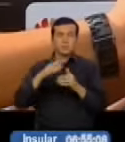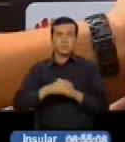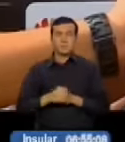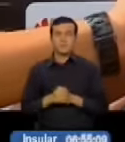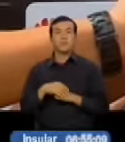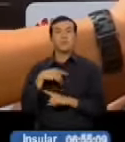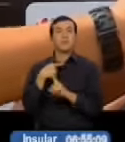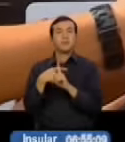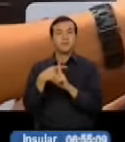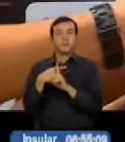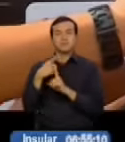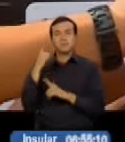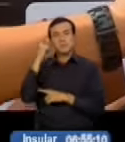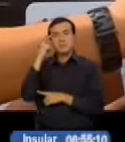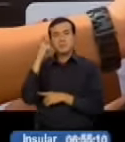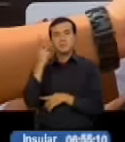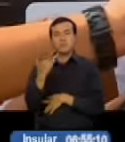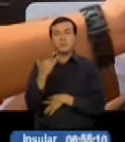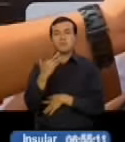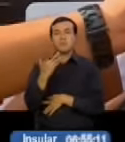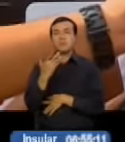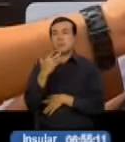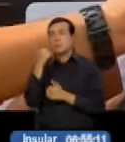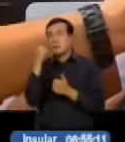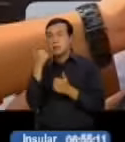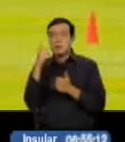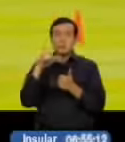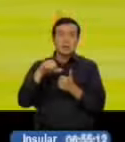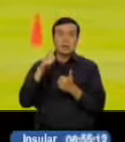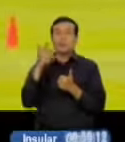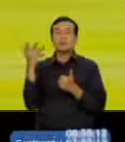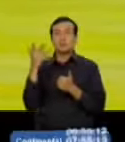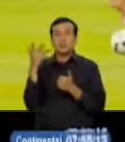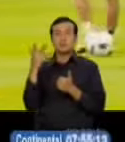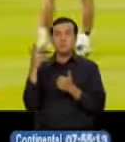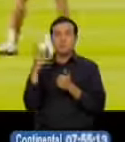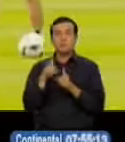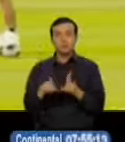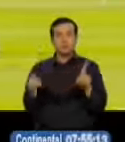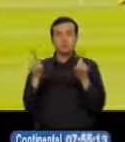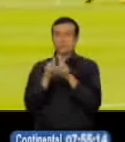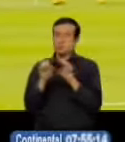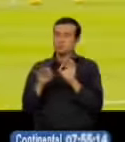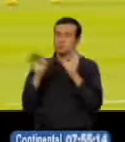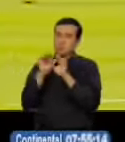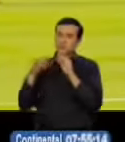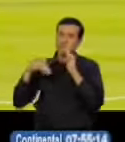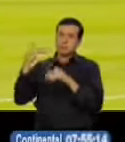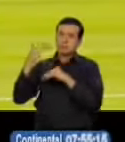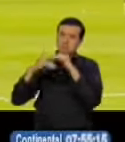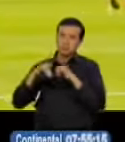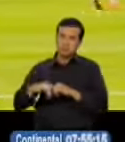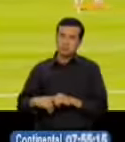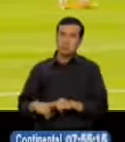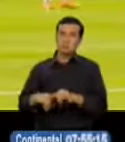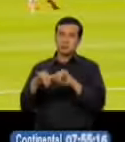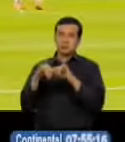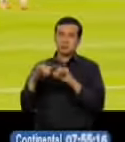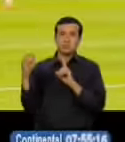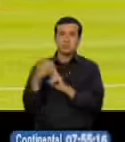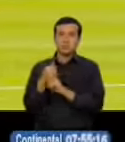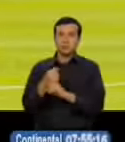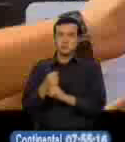en lo positivo, mentalizarse en qué se hizo bien, qué se hizo mal. Resultados se han venido dando acorde a lo que nosotros hemos